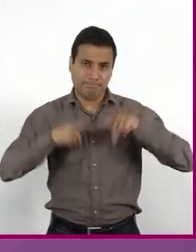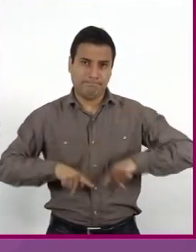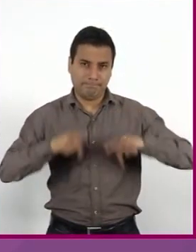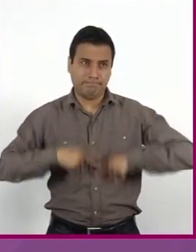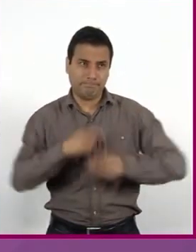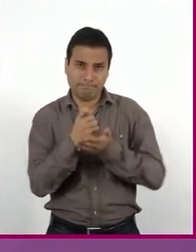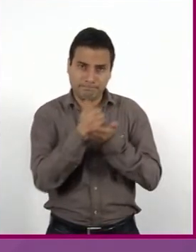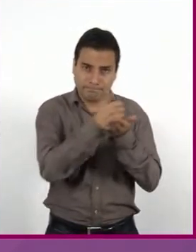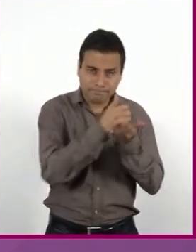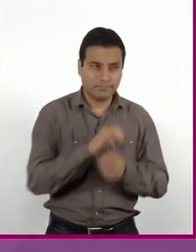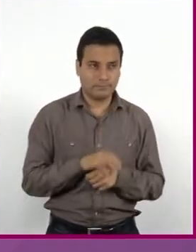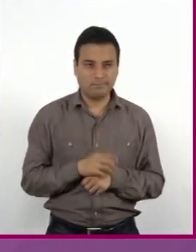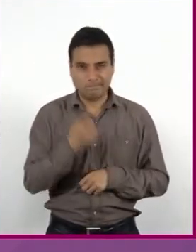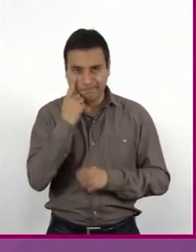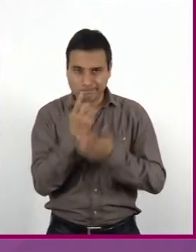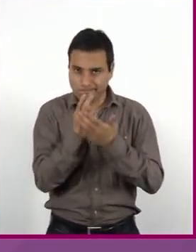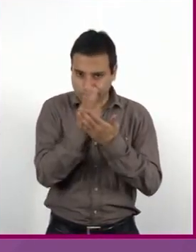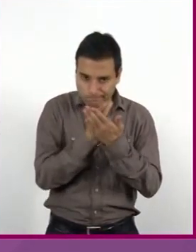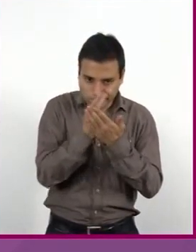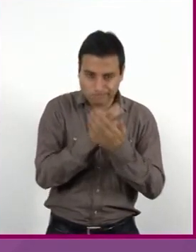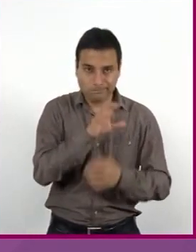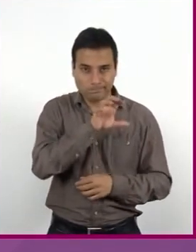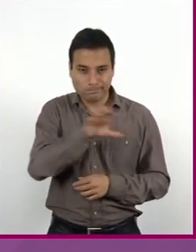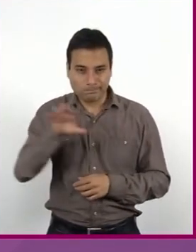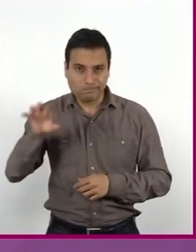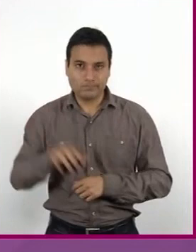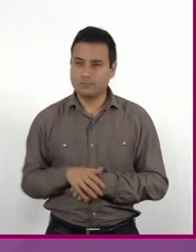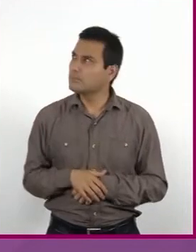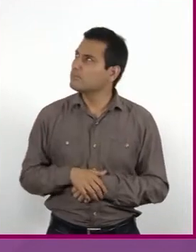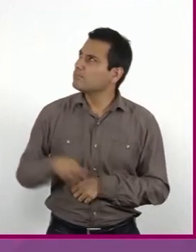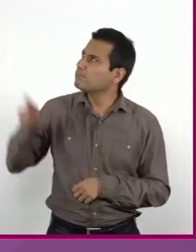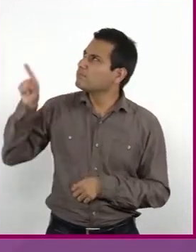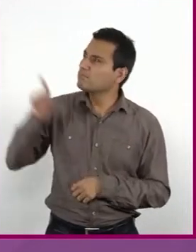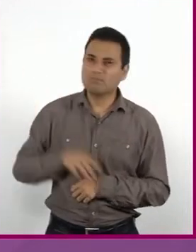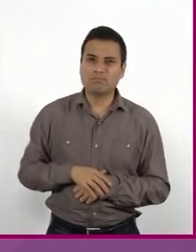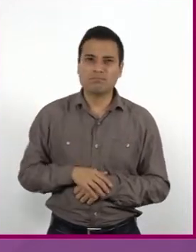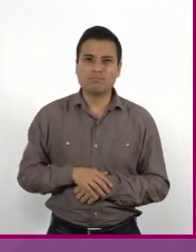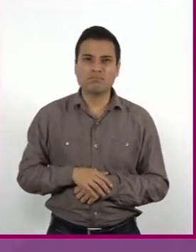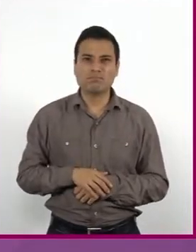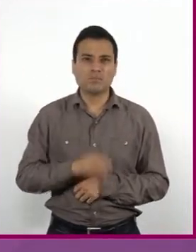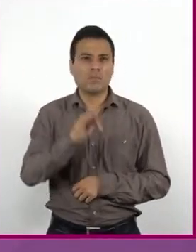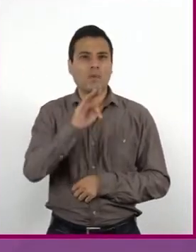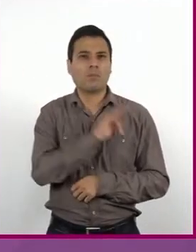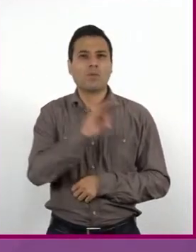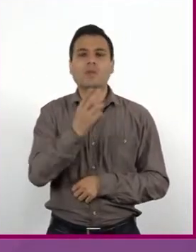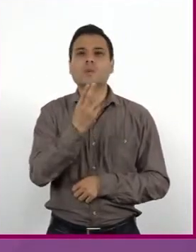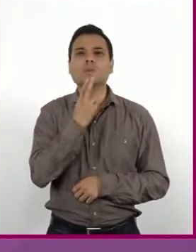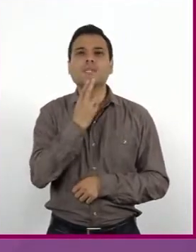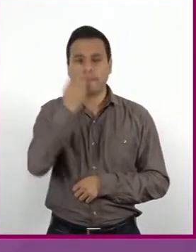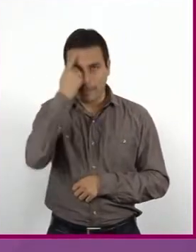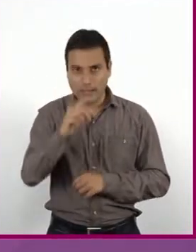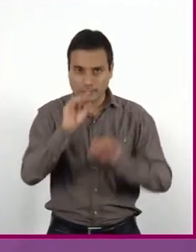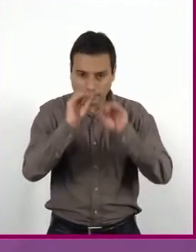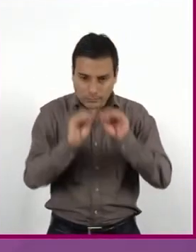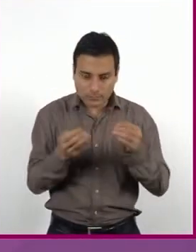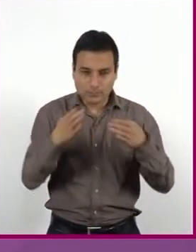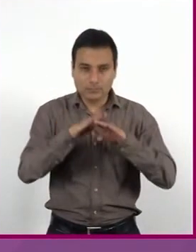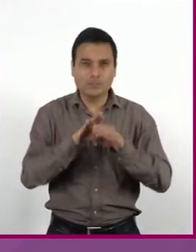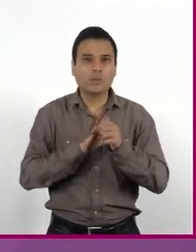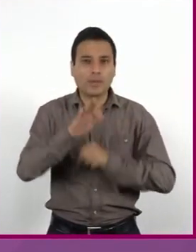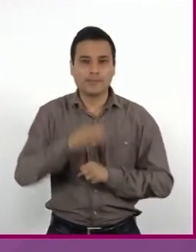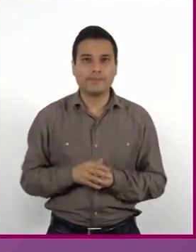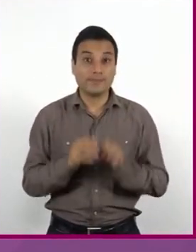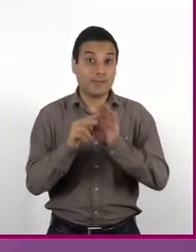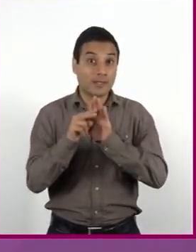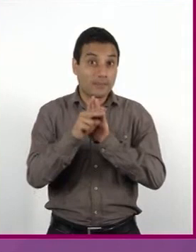presentó distintos desarrollos planos. ¿Con cuál de estos puede construir Carolina el empaque? Detengan el video